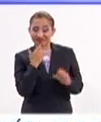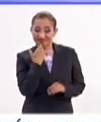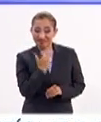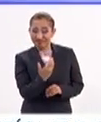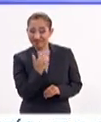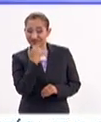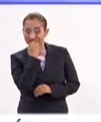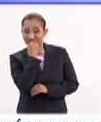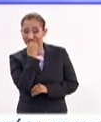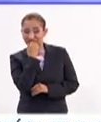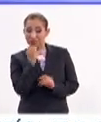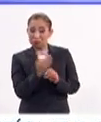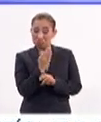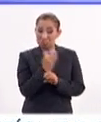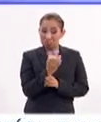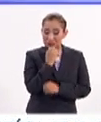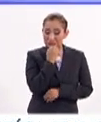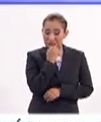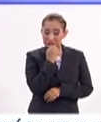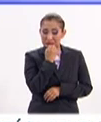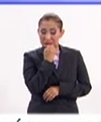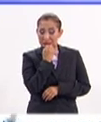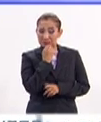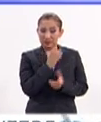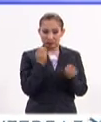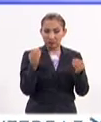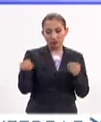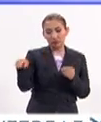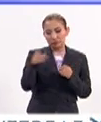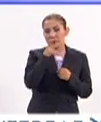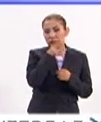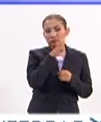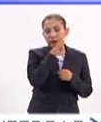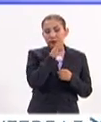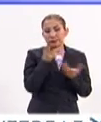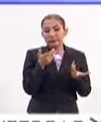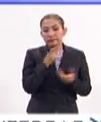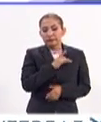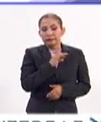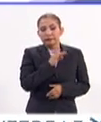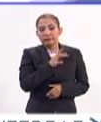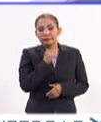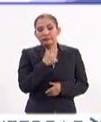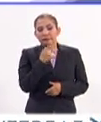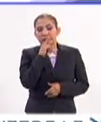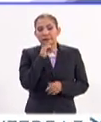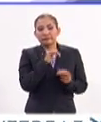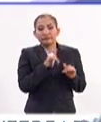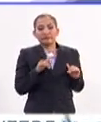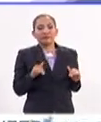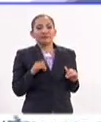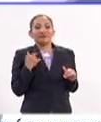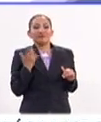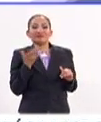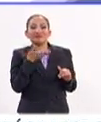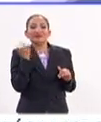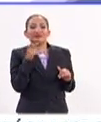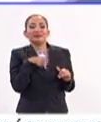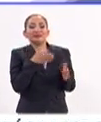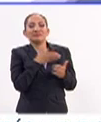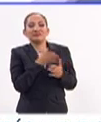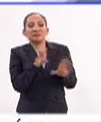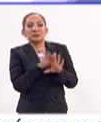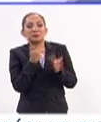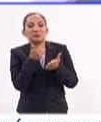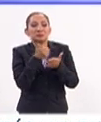lo necesario, lo suficiente. Claro. Y muchos obviamente pues parte del miedo pues se mantienen como limitados, ¿no? Porque no saben a lo